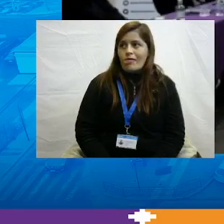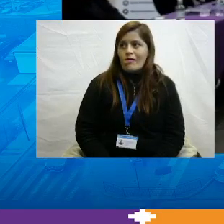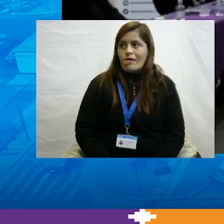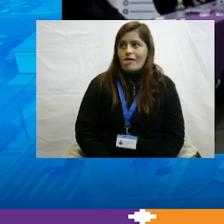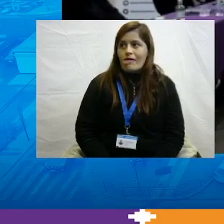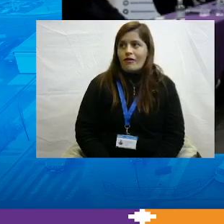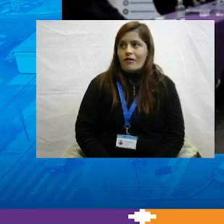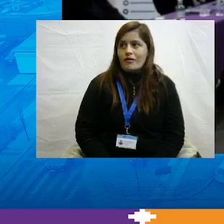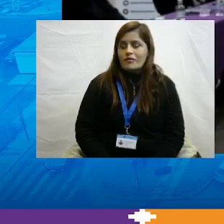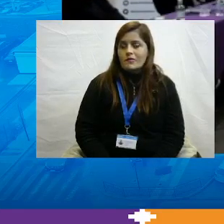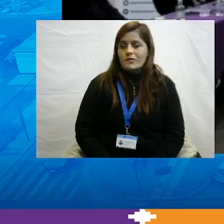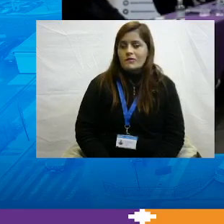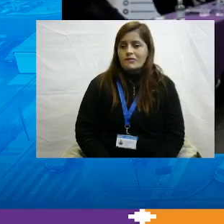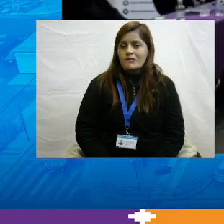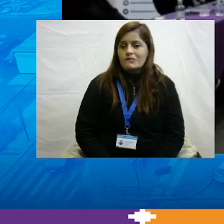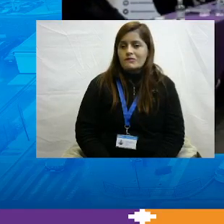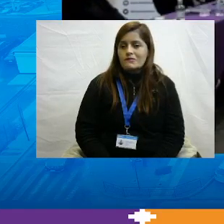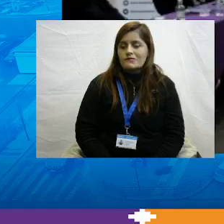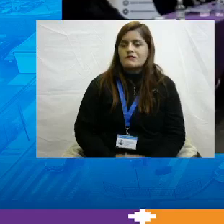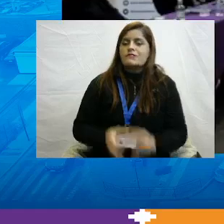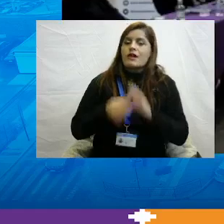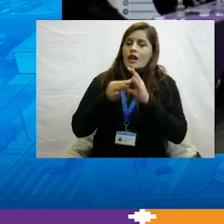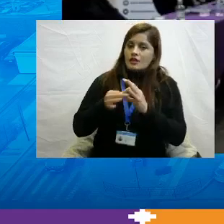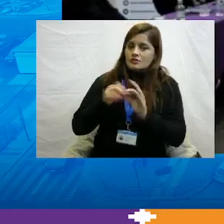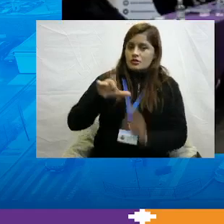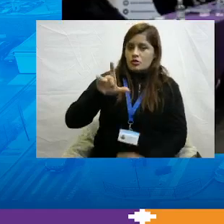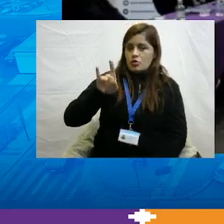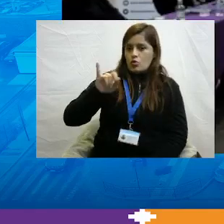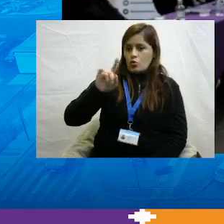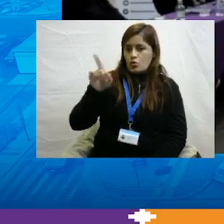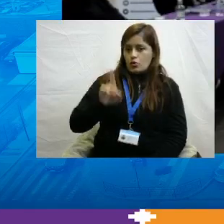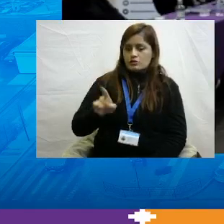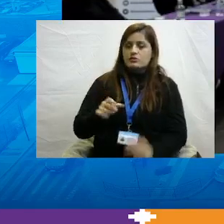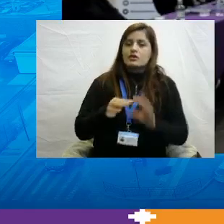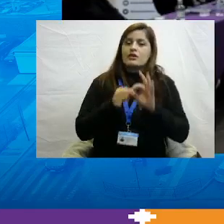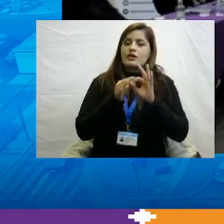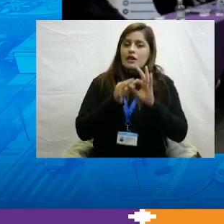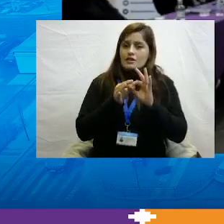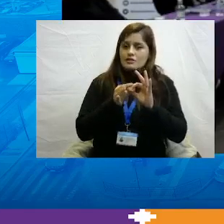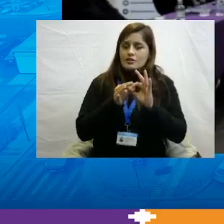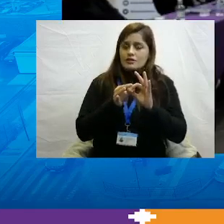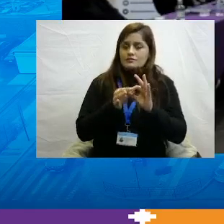Muchas gracias, Luis, también representante de la Asociación